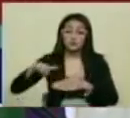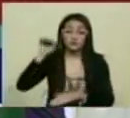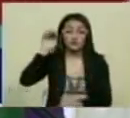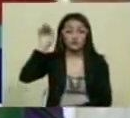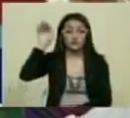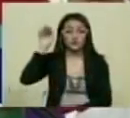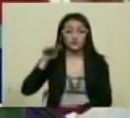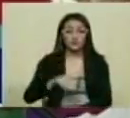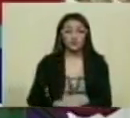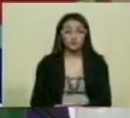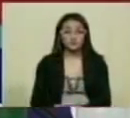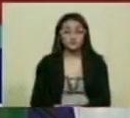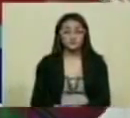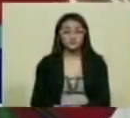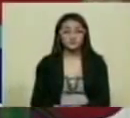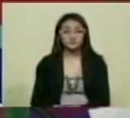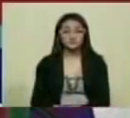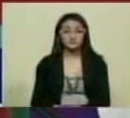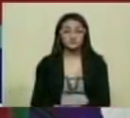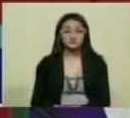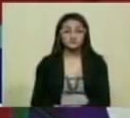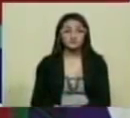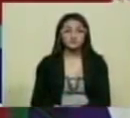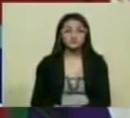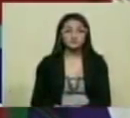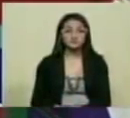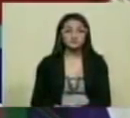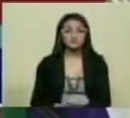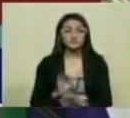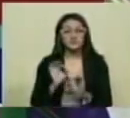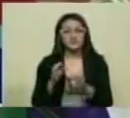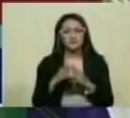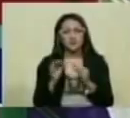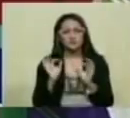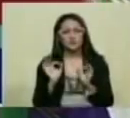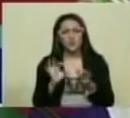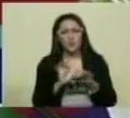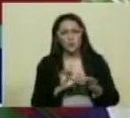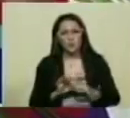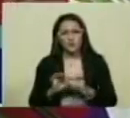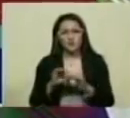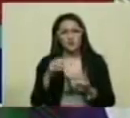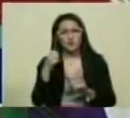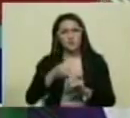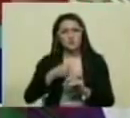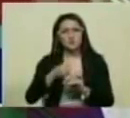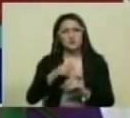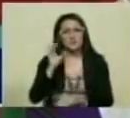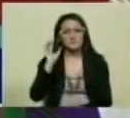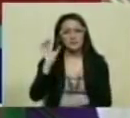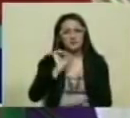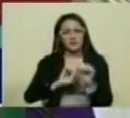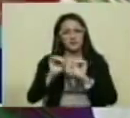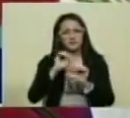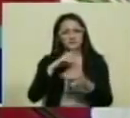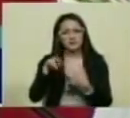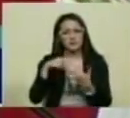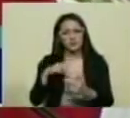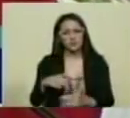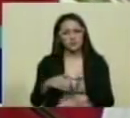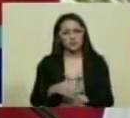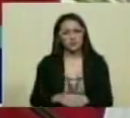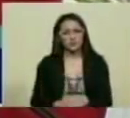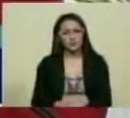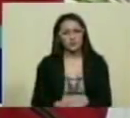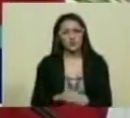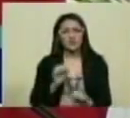el día que vengan las luchas, asegurémonos que estemos unidos para dar esa lucha por nuestra patria, en defensa de la revolución bolivariana,